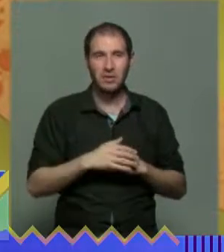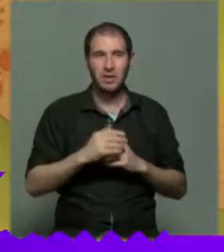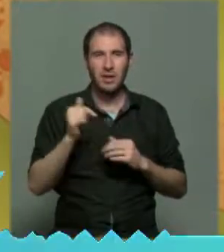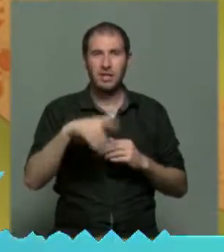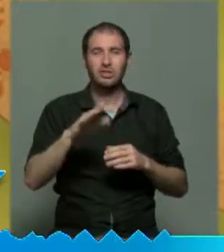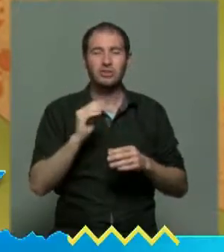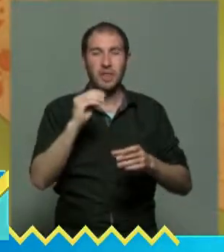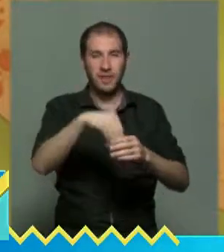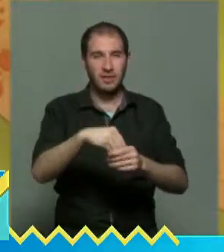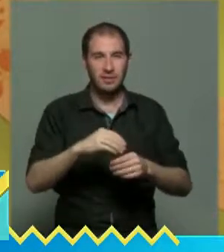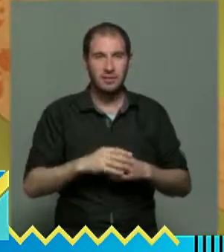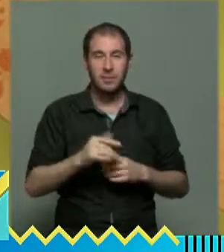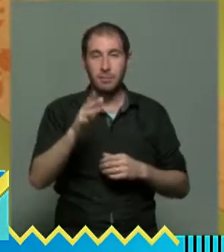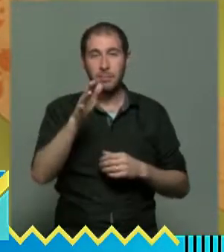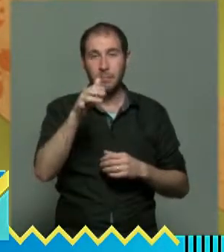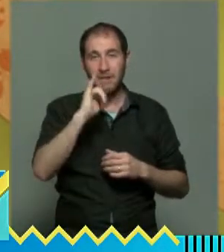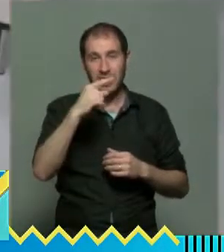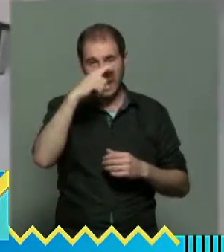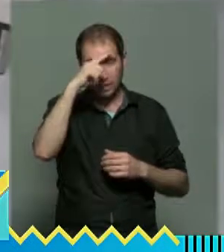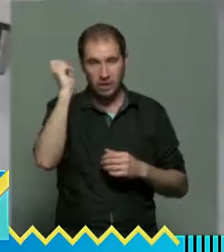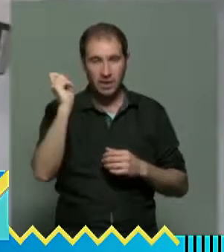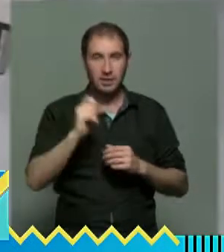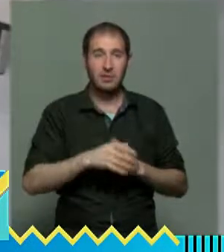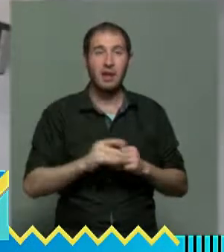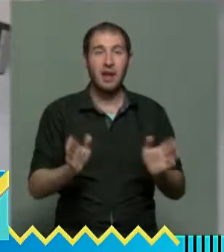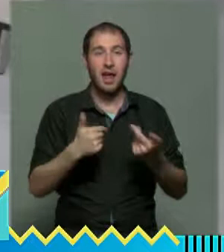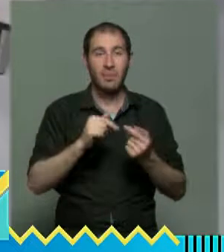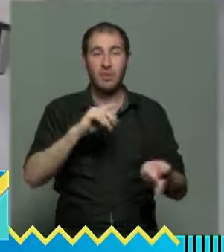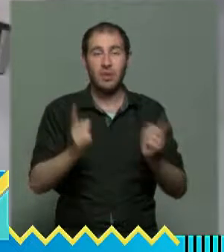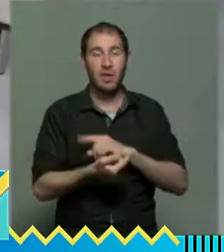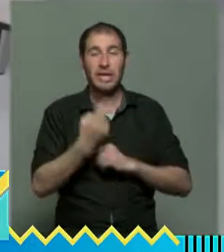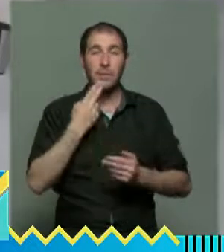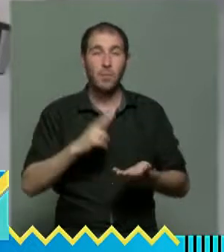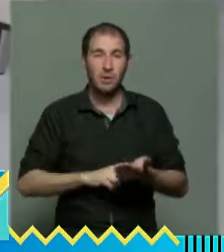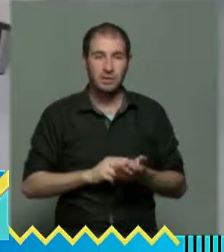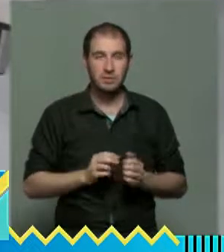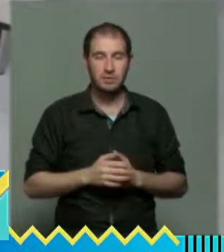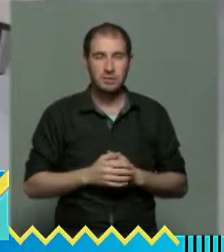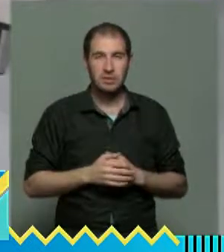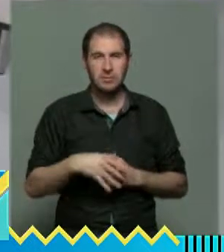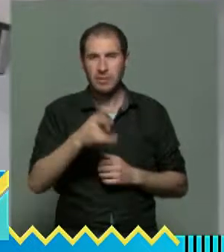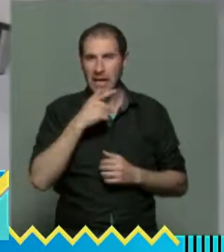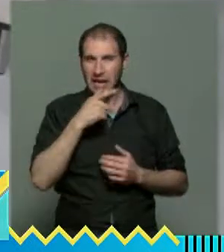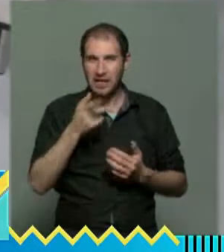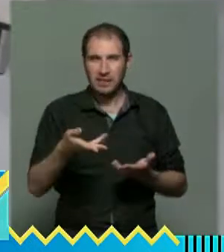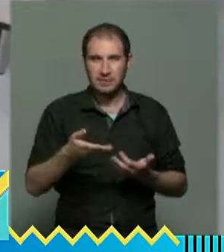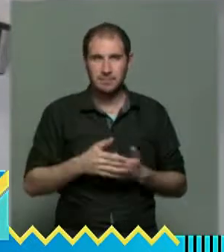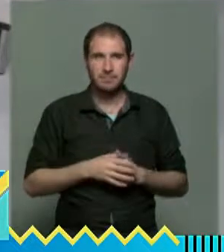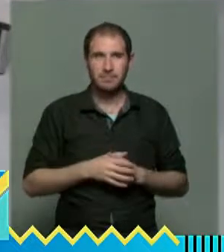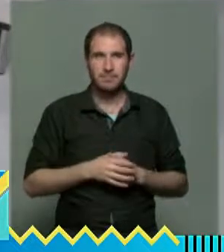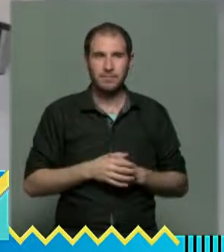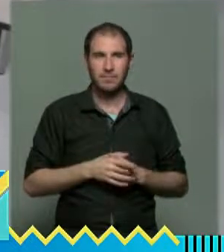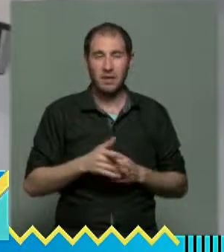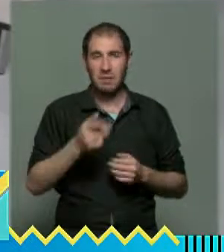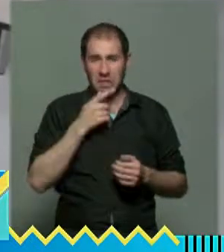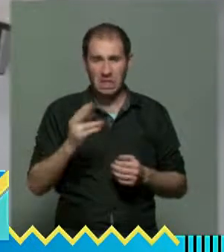la sociedad, de establecerlo como bebida nacional, y que de repente venga con un impuesto, ¿viste? Es como decir, bueno, no valió